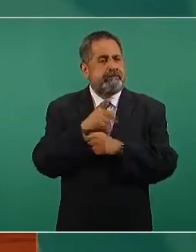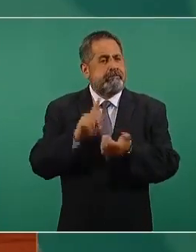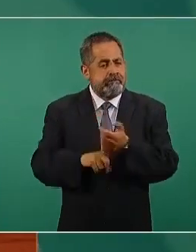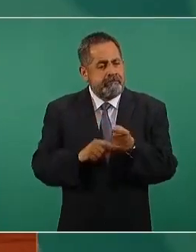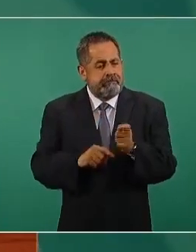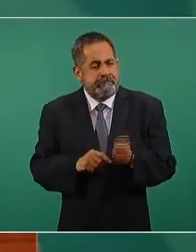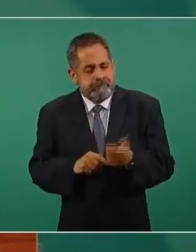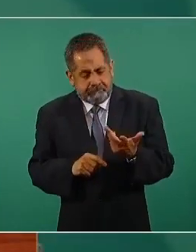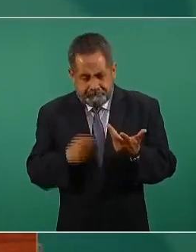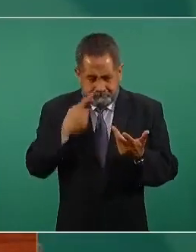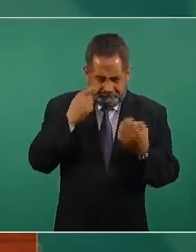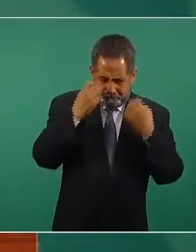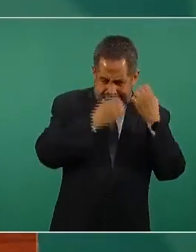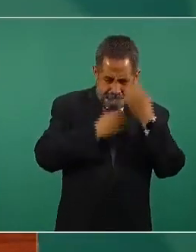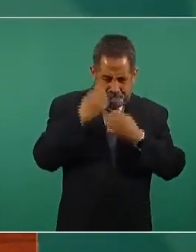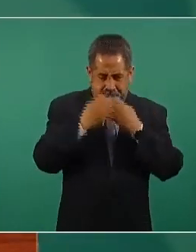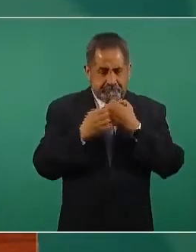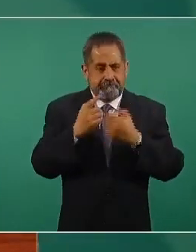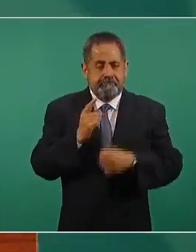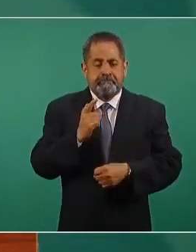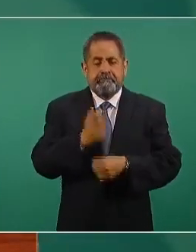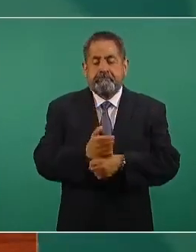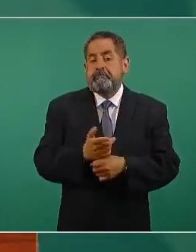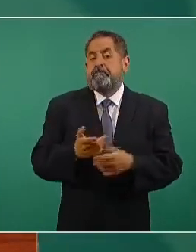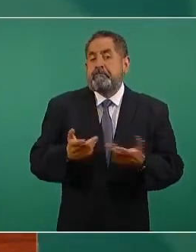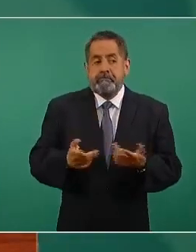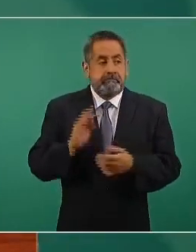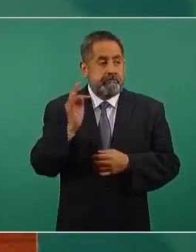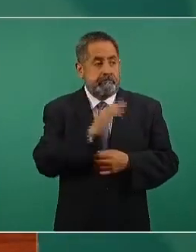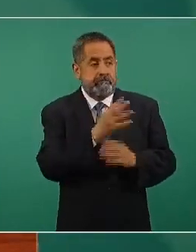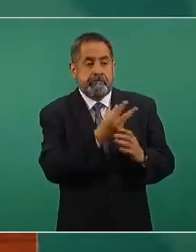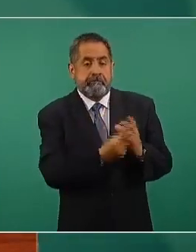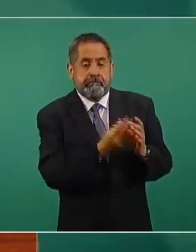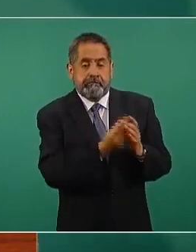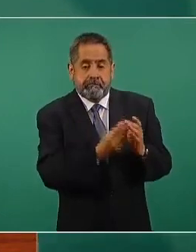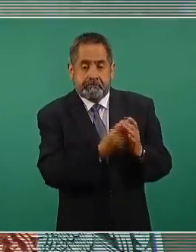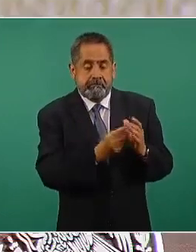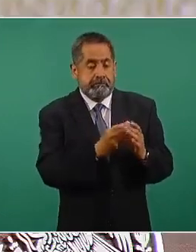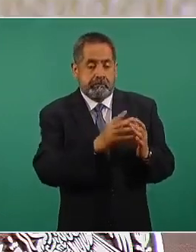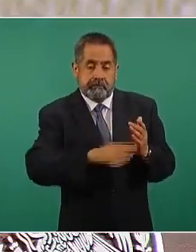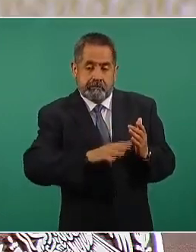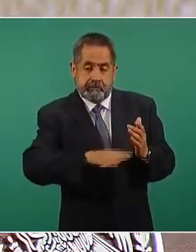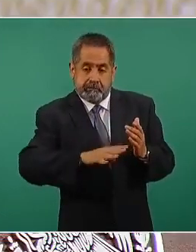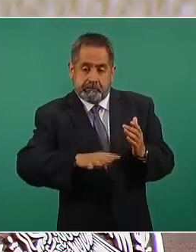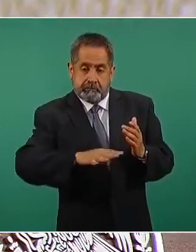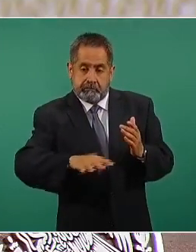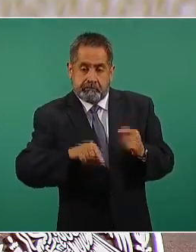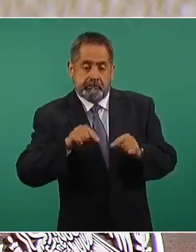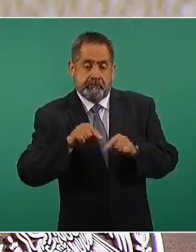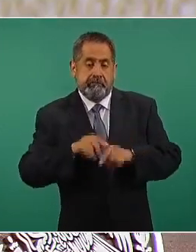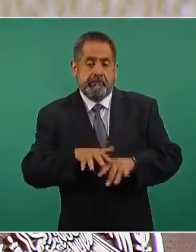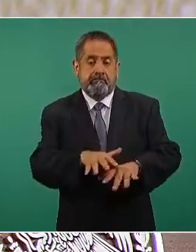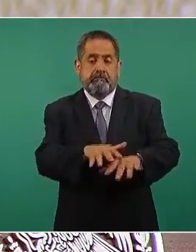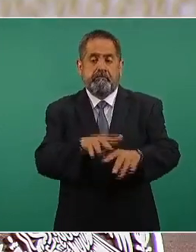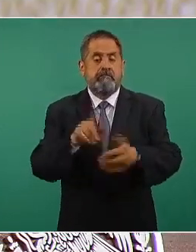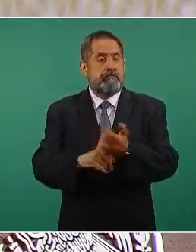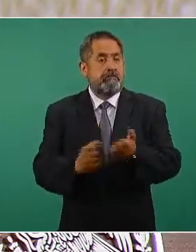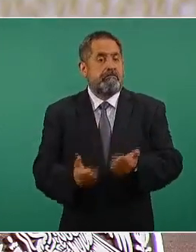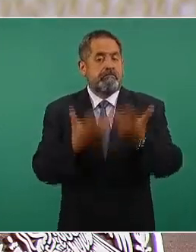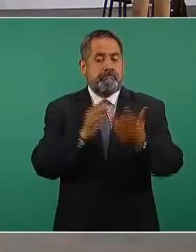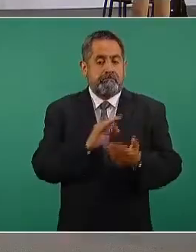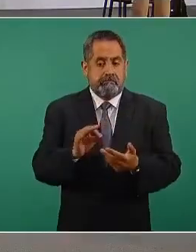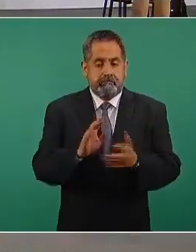y de presión a fin de identificar posibles puntos de fuga en el poliducto de